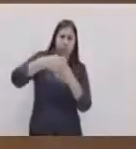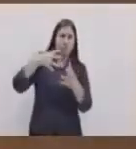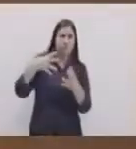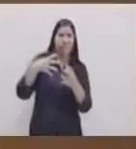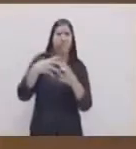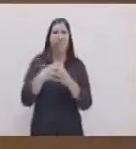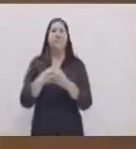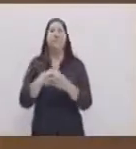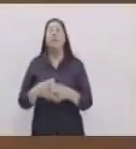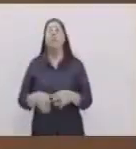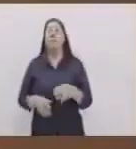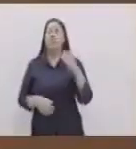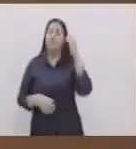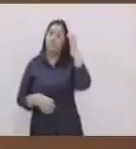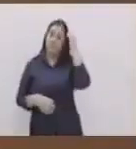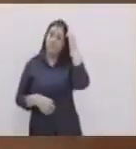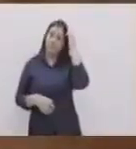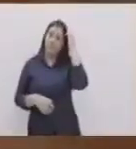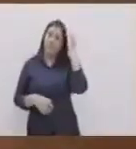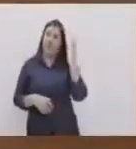pongas acá tu...